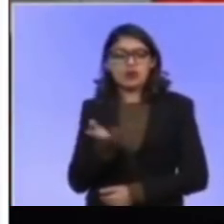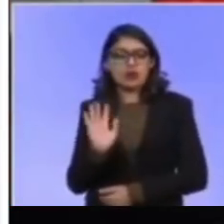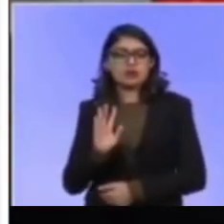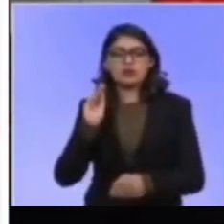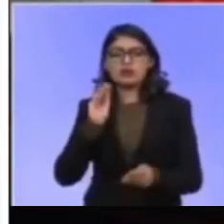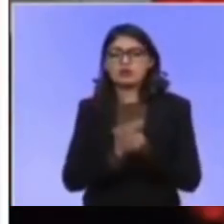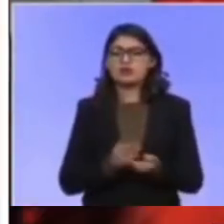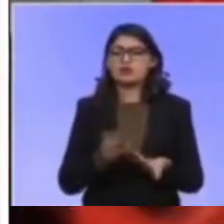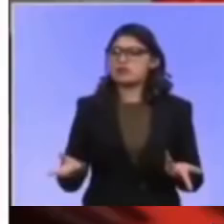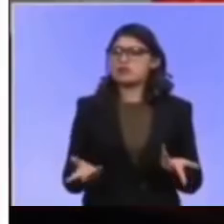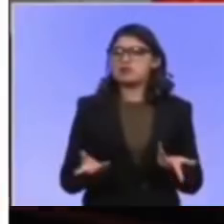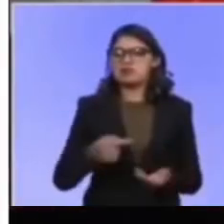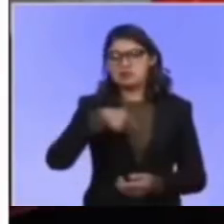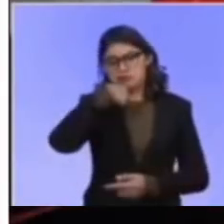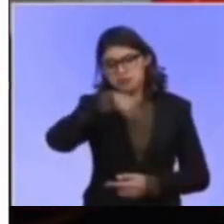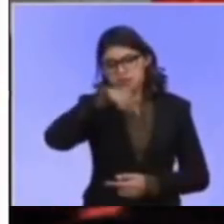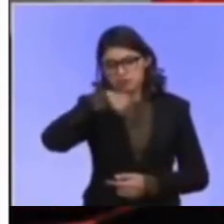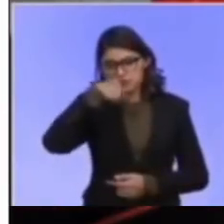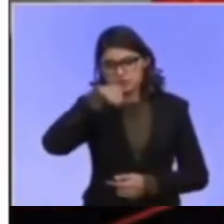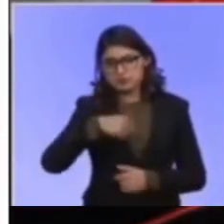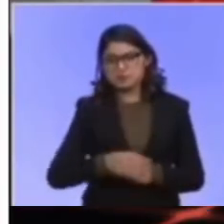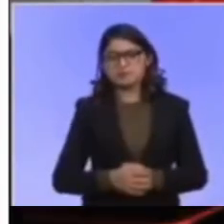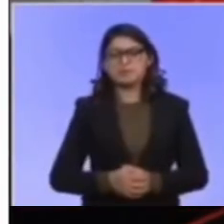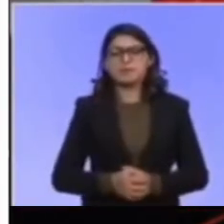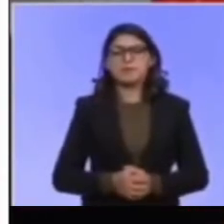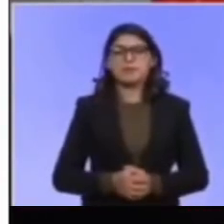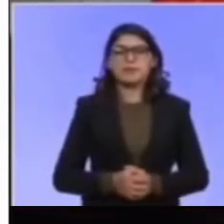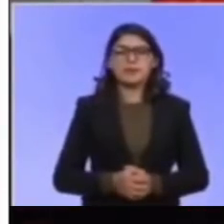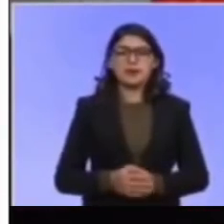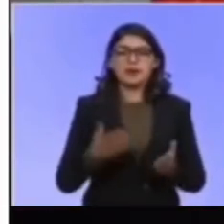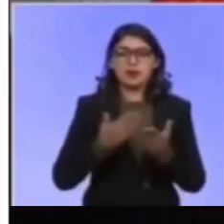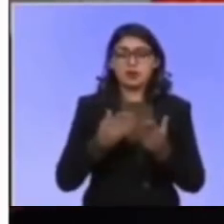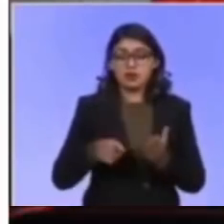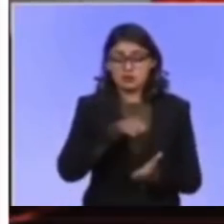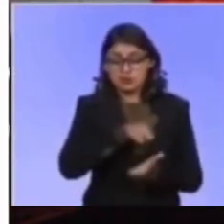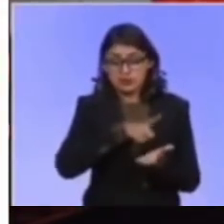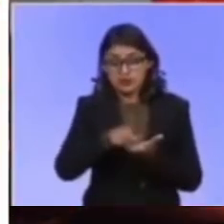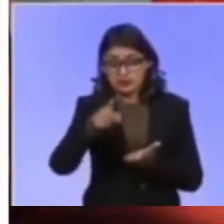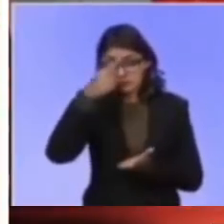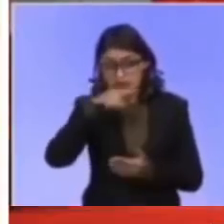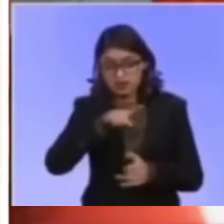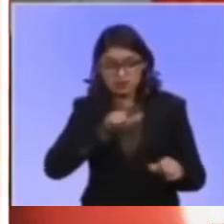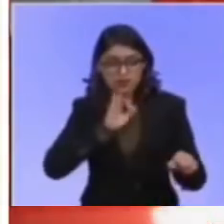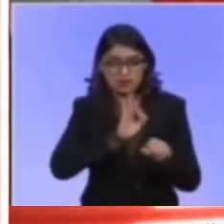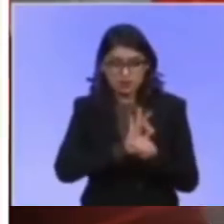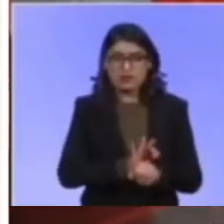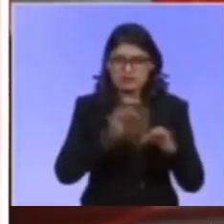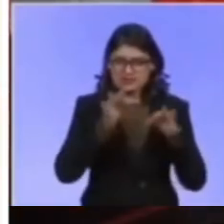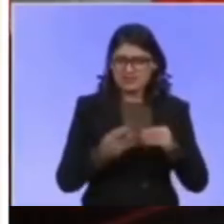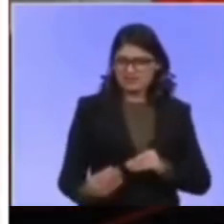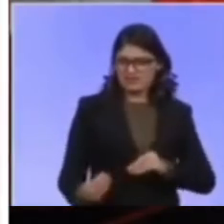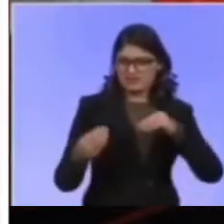dieron la oportunidad de defenderse no hubo audiencias hicieron su veredicto a rajatabla